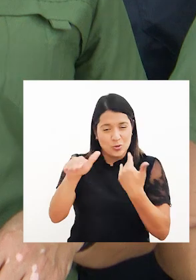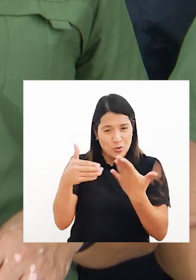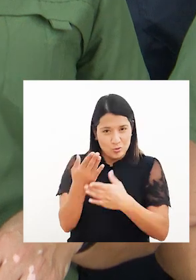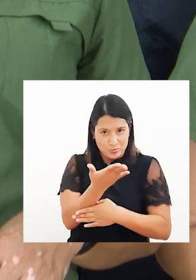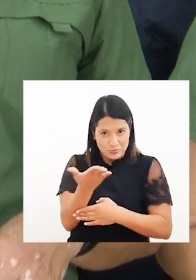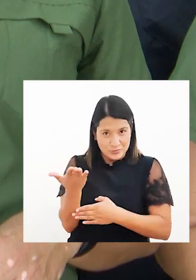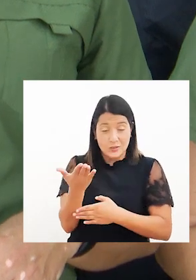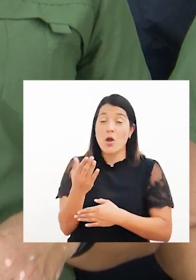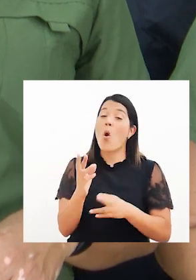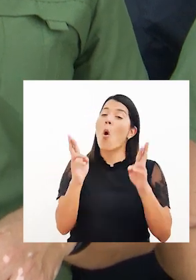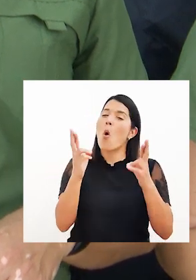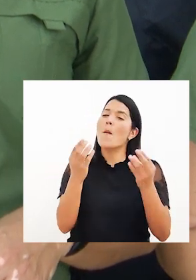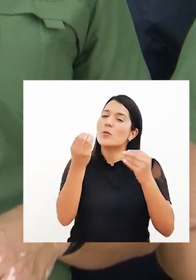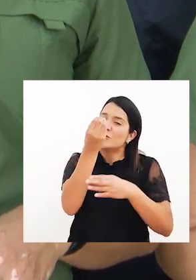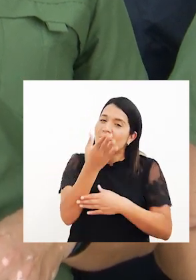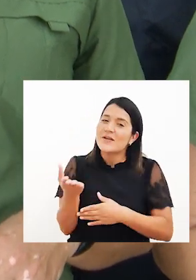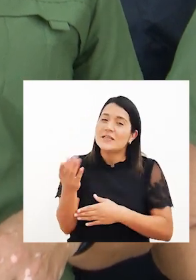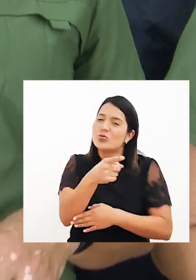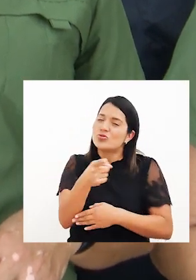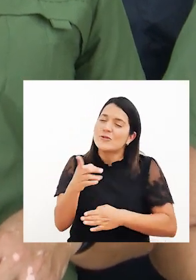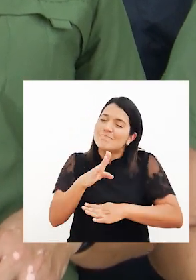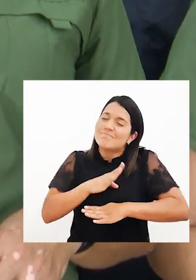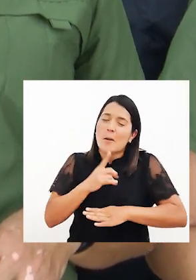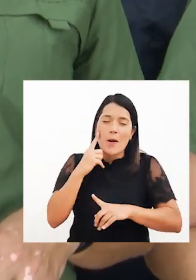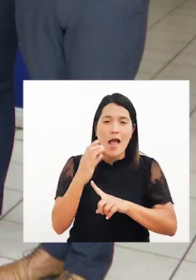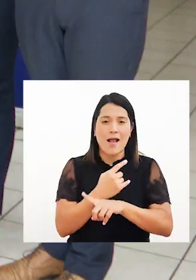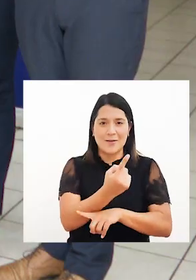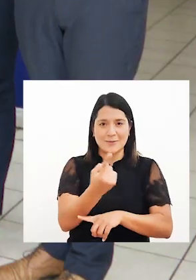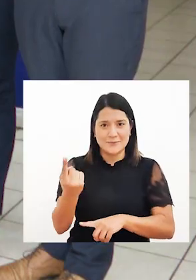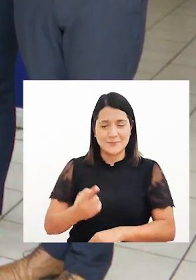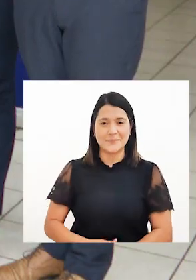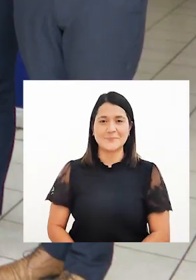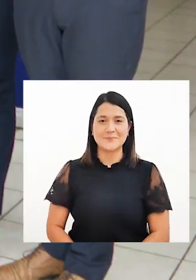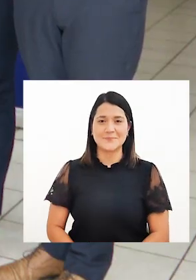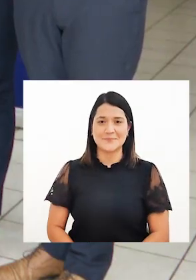sido de mucha bendición y del agrado de todos y cada uno de ustedes.